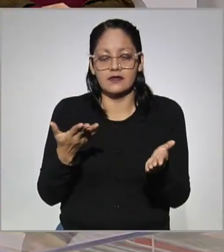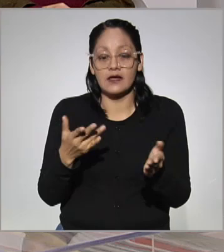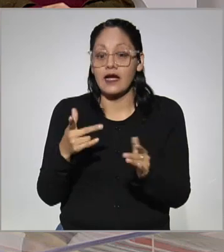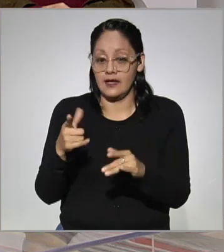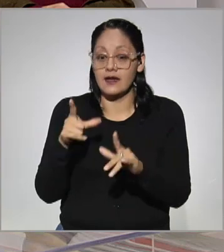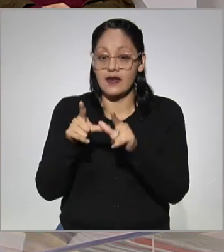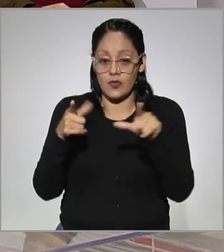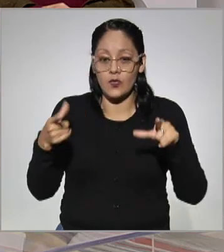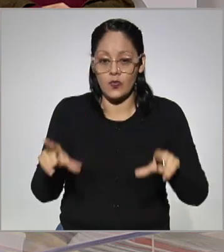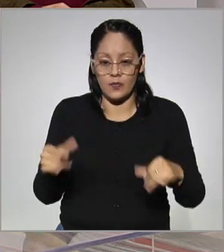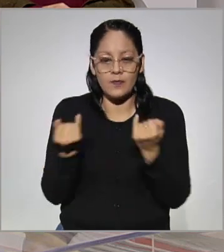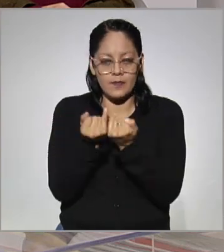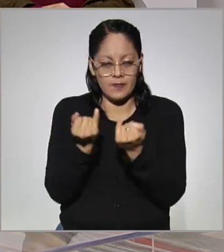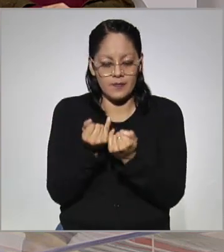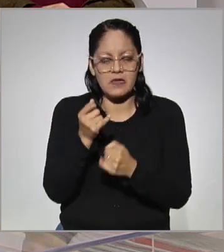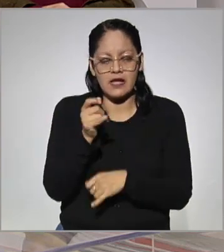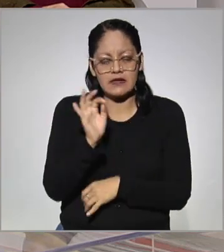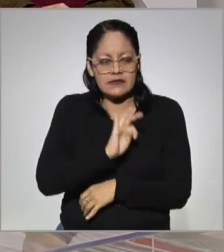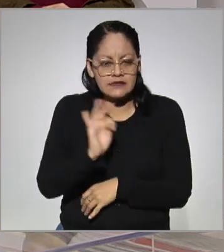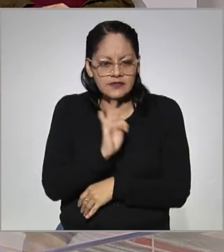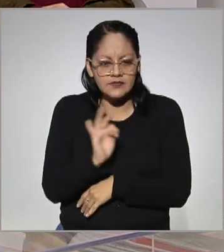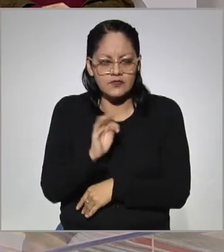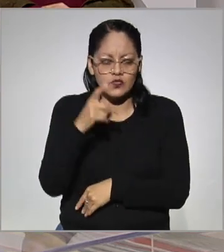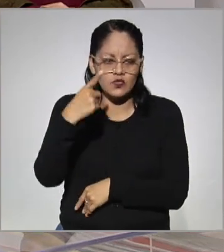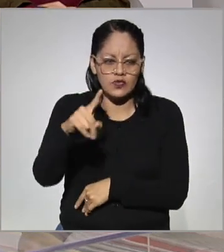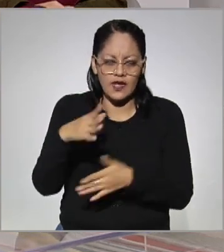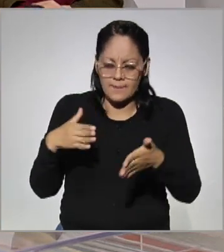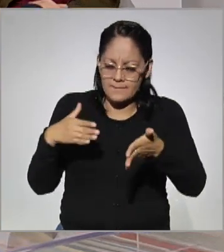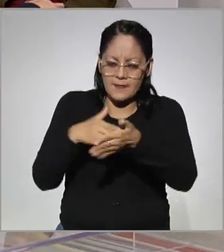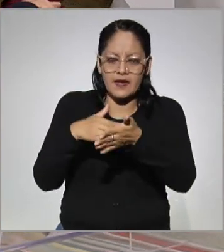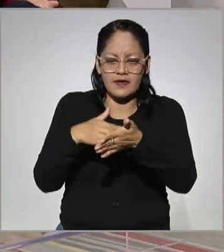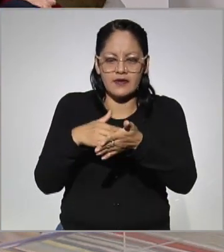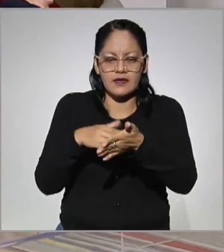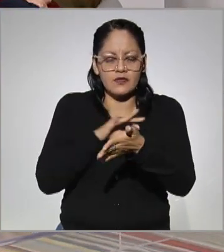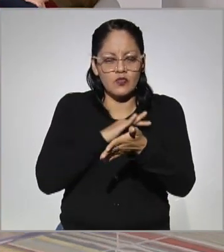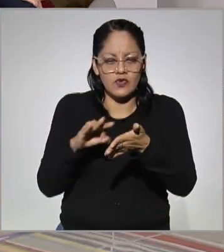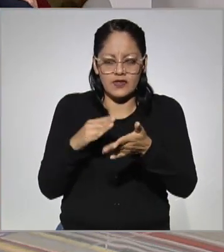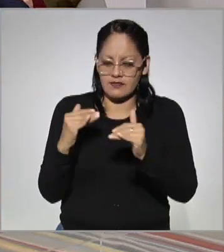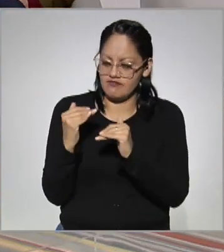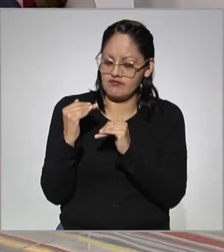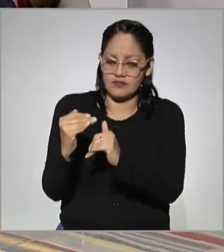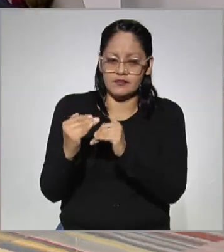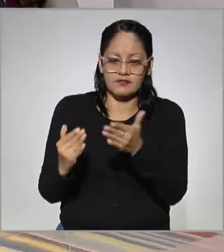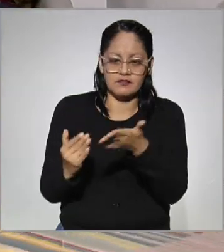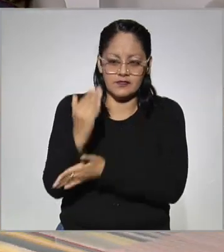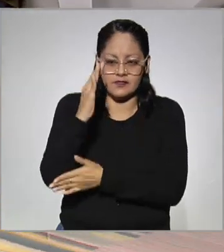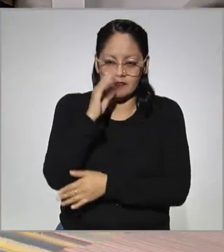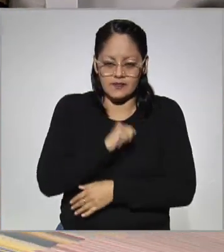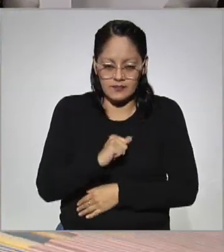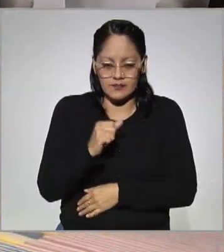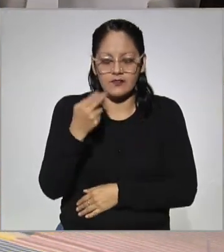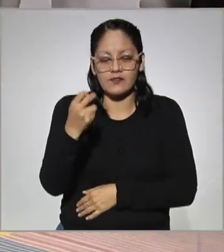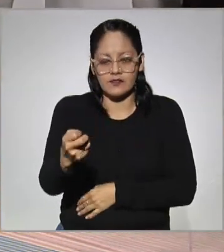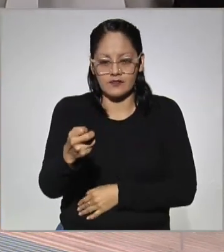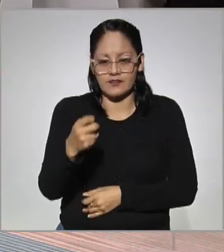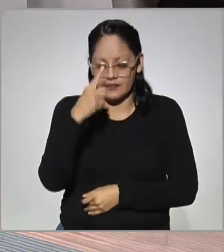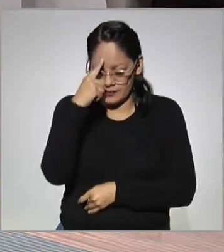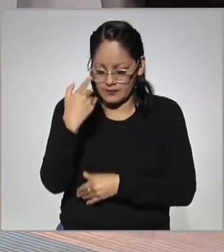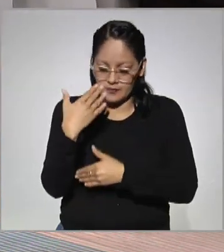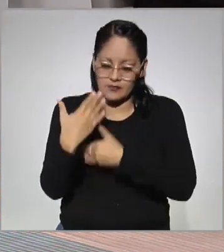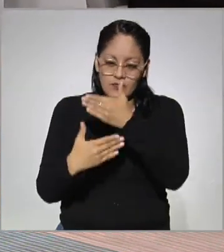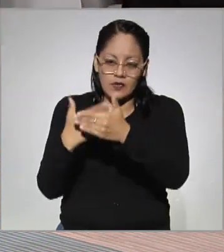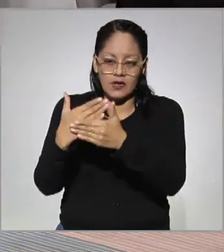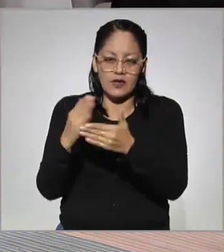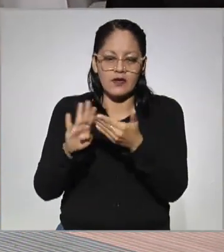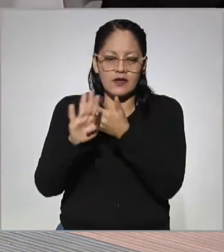lenguaje. El lenguaje que se tiene, puede ser eso una barrera que pueda tener y limitar la accesibilidad a tener estas vías de prevención.